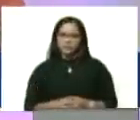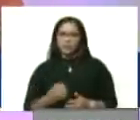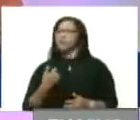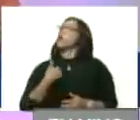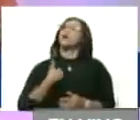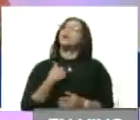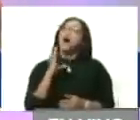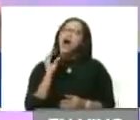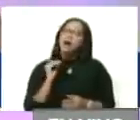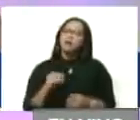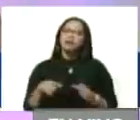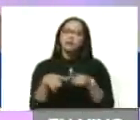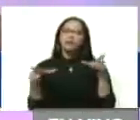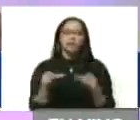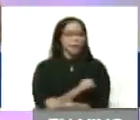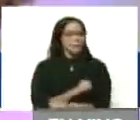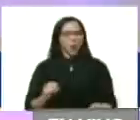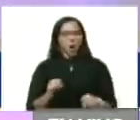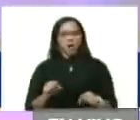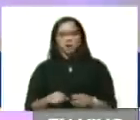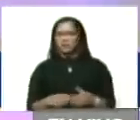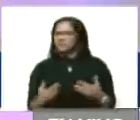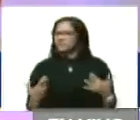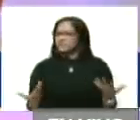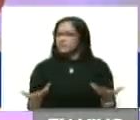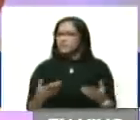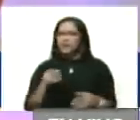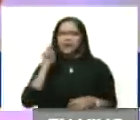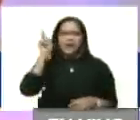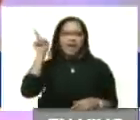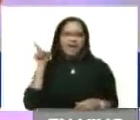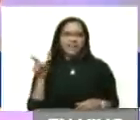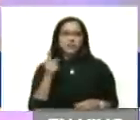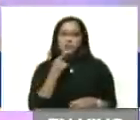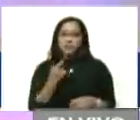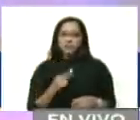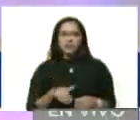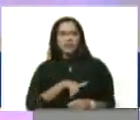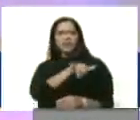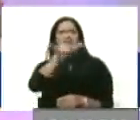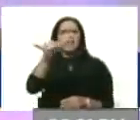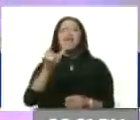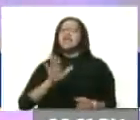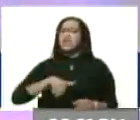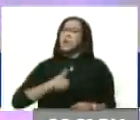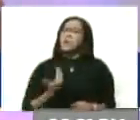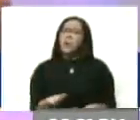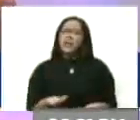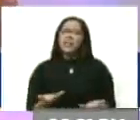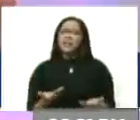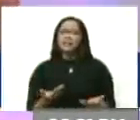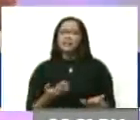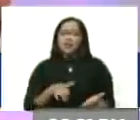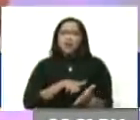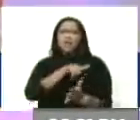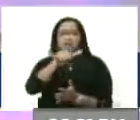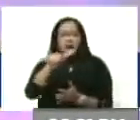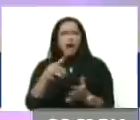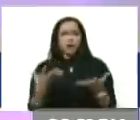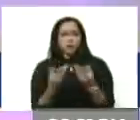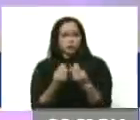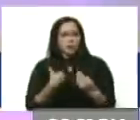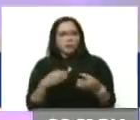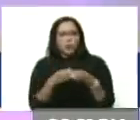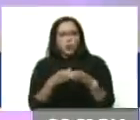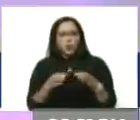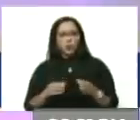de condiciones insólitas, es que ellos señalan aeronaves venezolanas que pueden trasladarme junto a mi